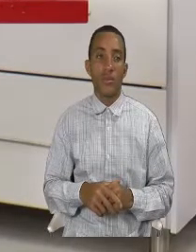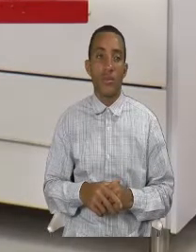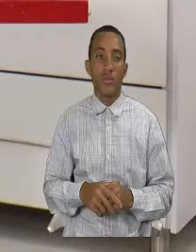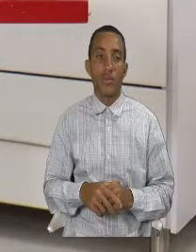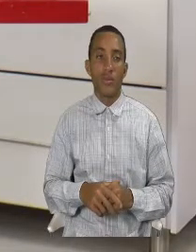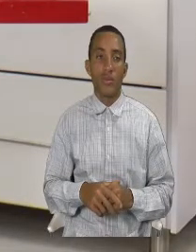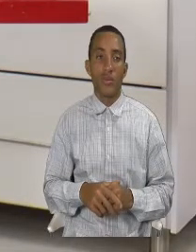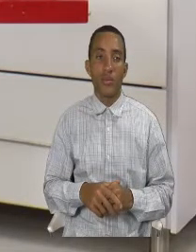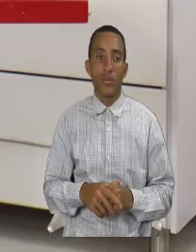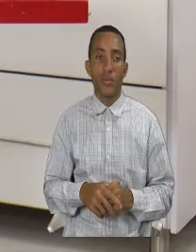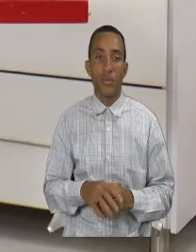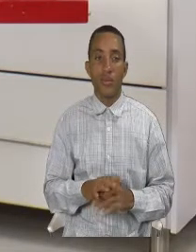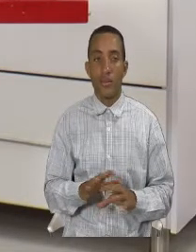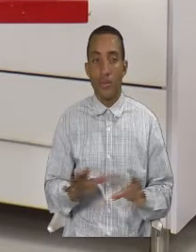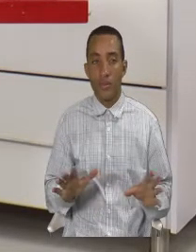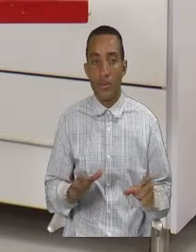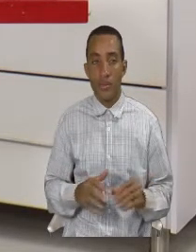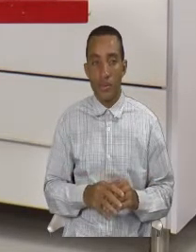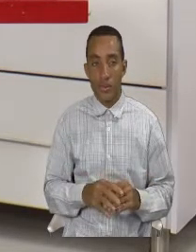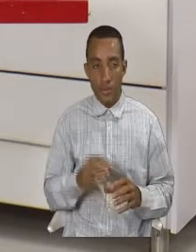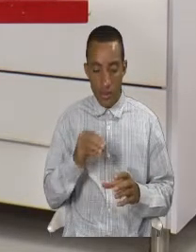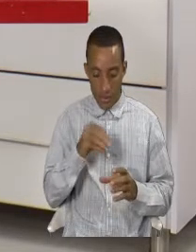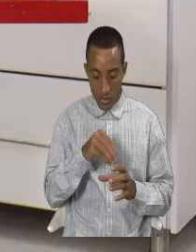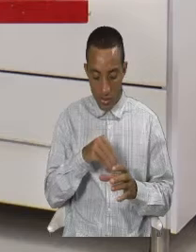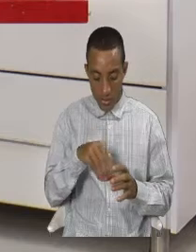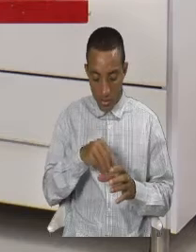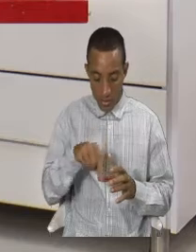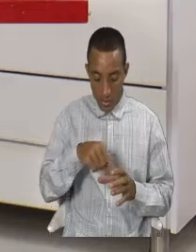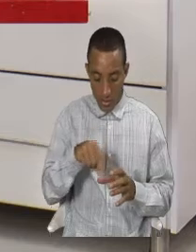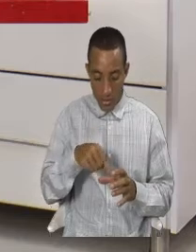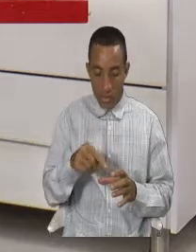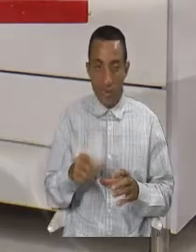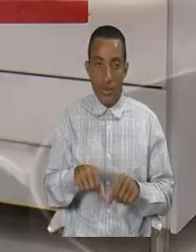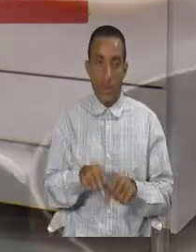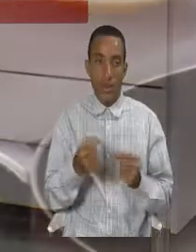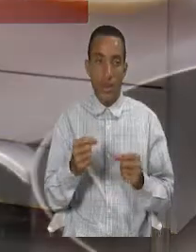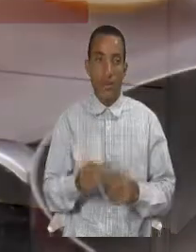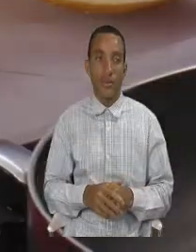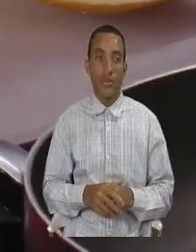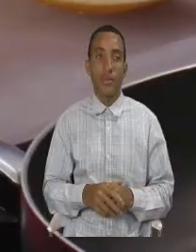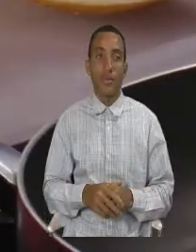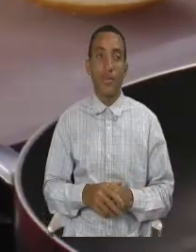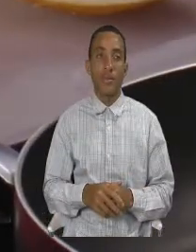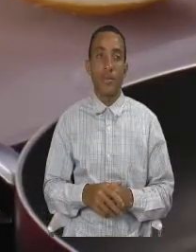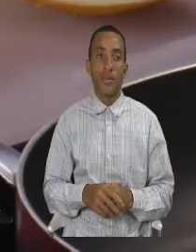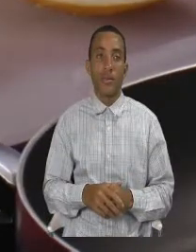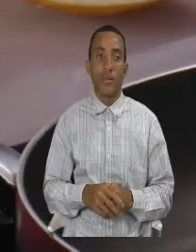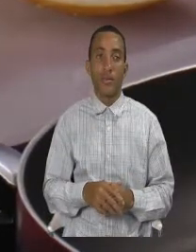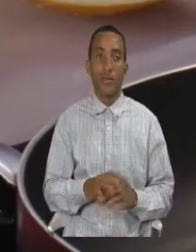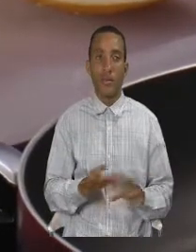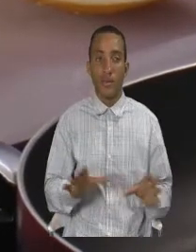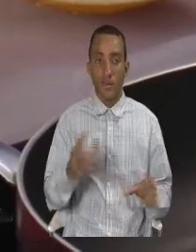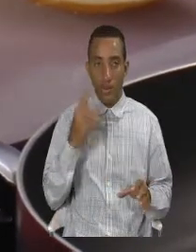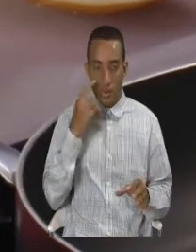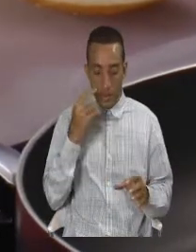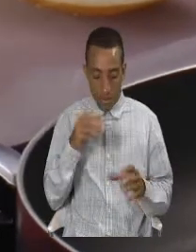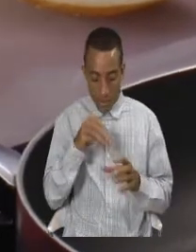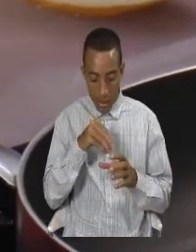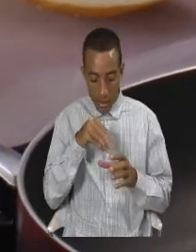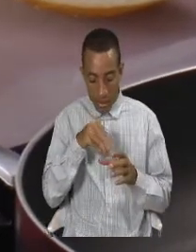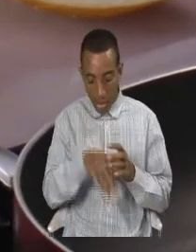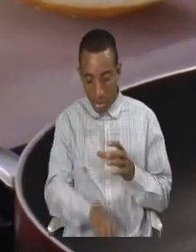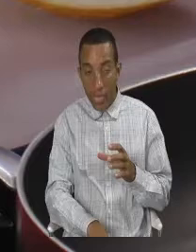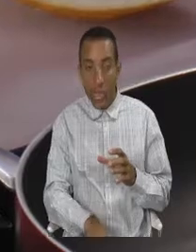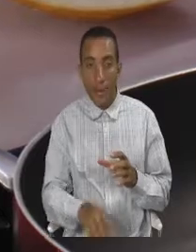eso porque si no, pues el panecú se dañaría. Pasaría derecho la preparación.